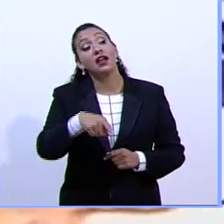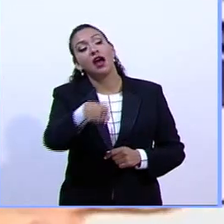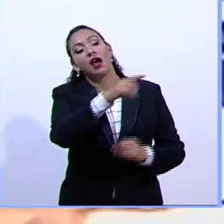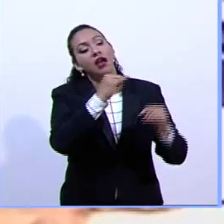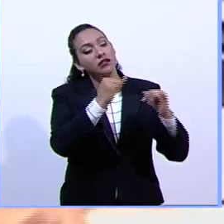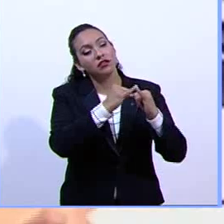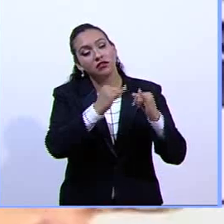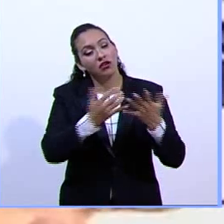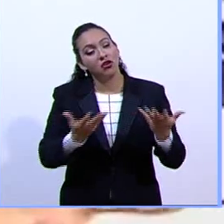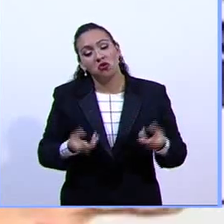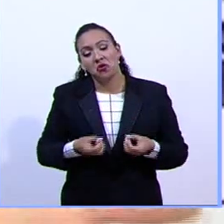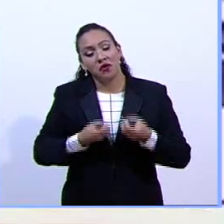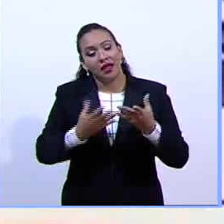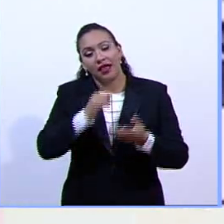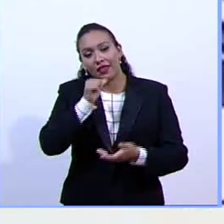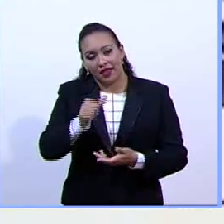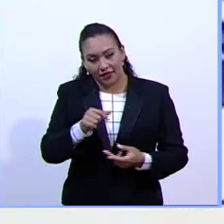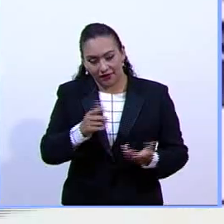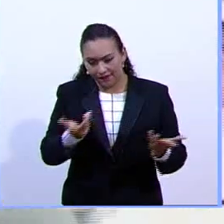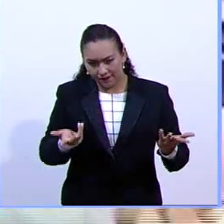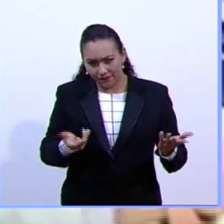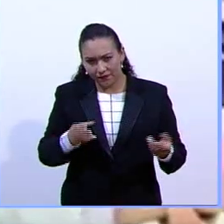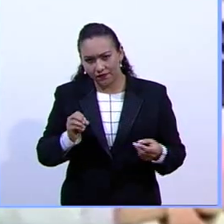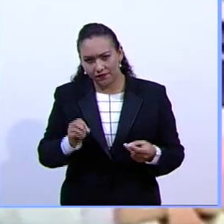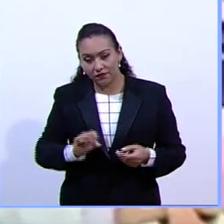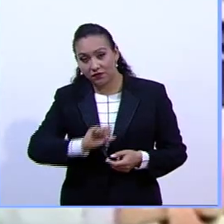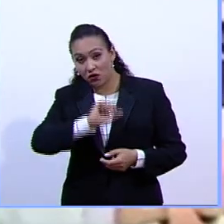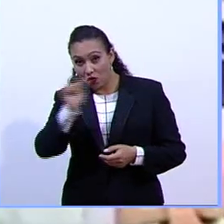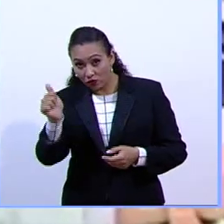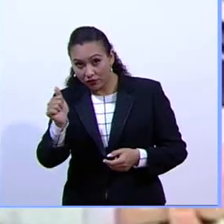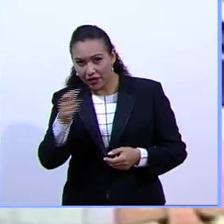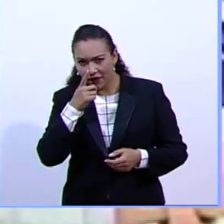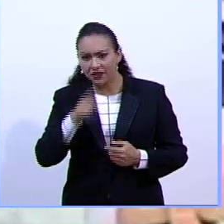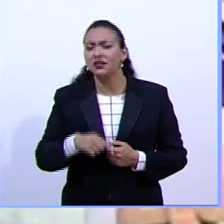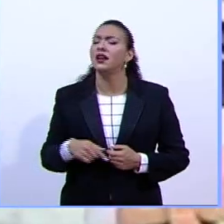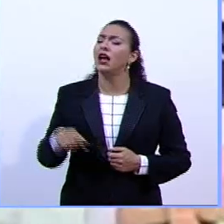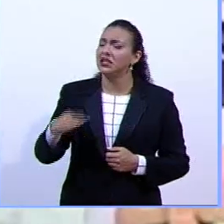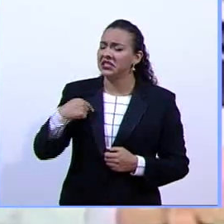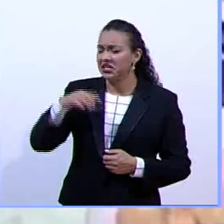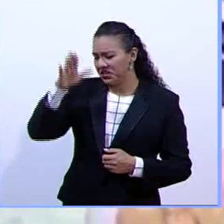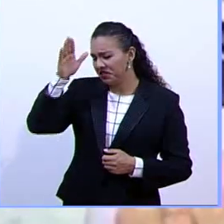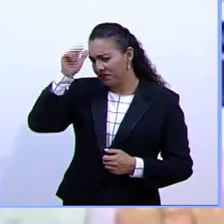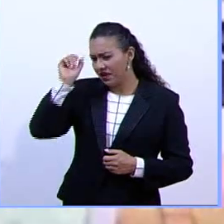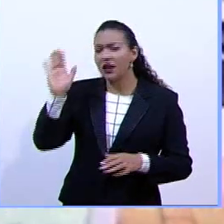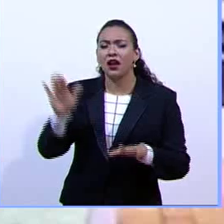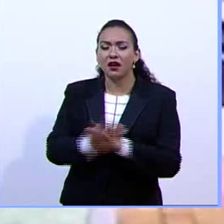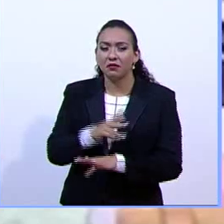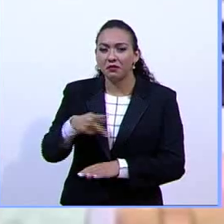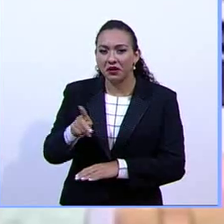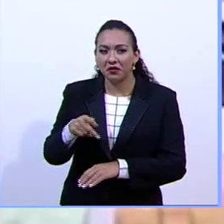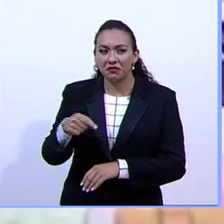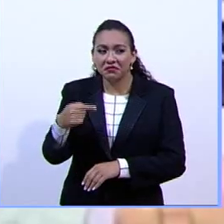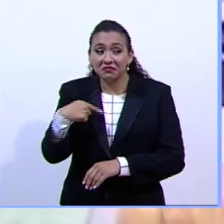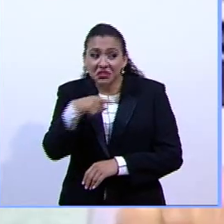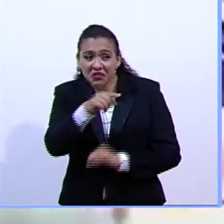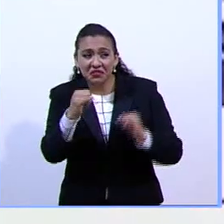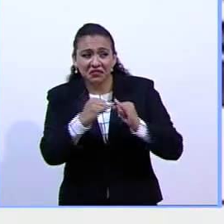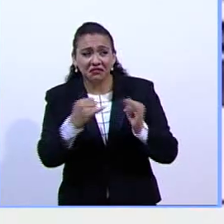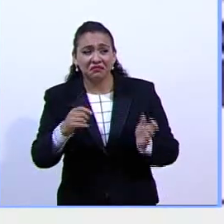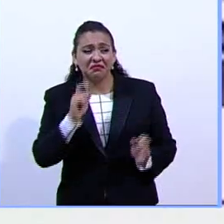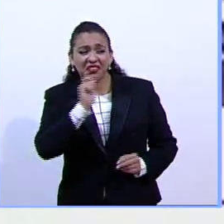sociedad actual desea, y otra cosa es caer en esos cambios por ignorancia de que qué hacen, para qué